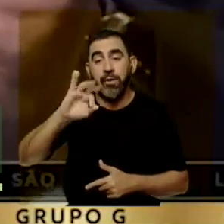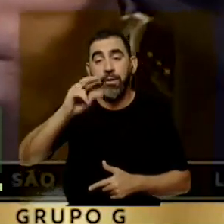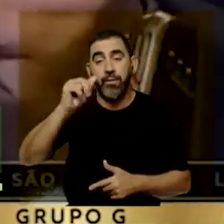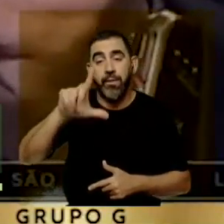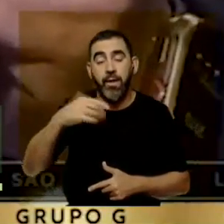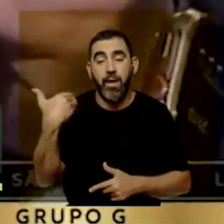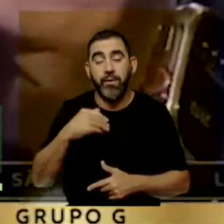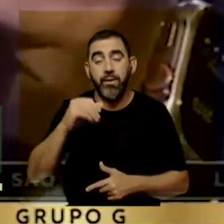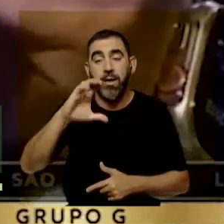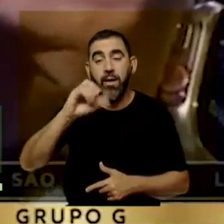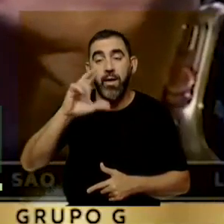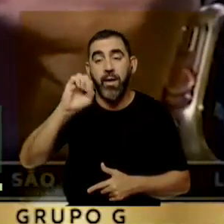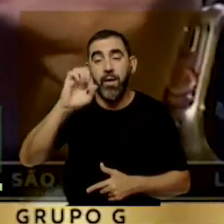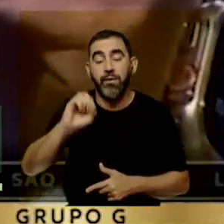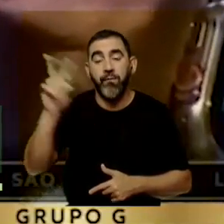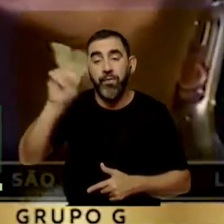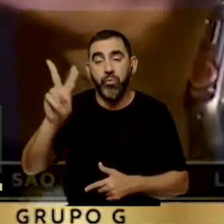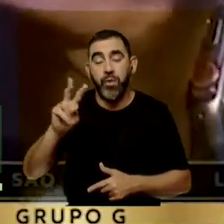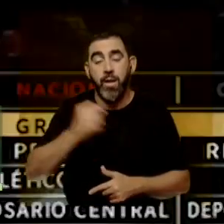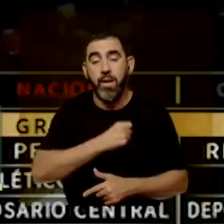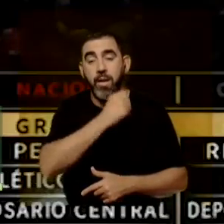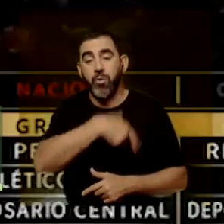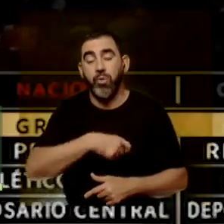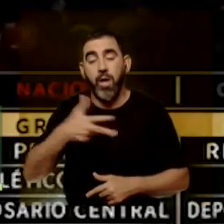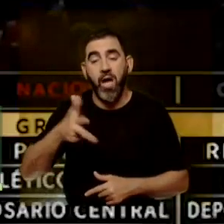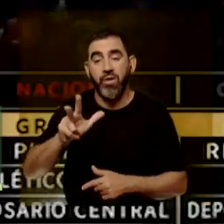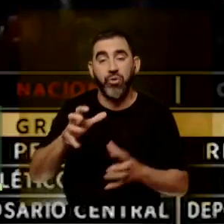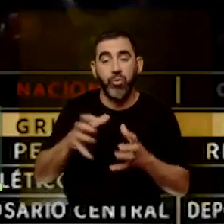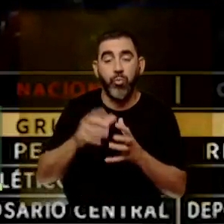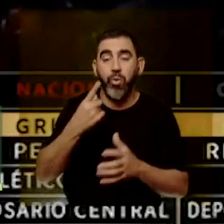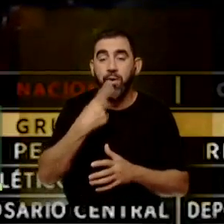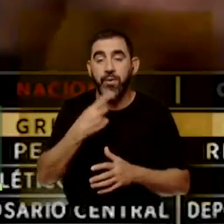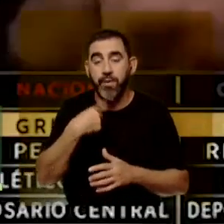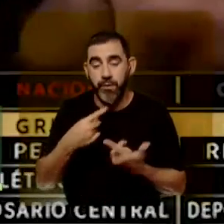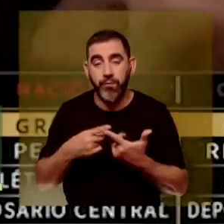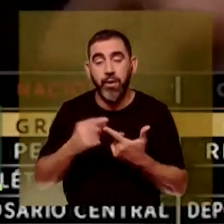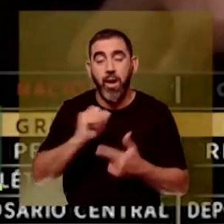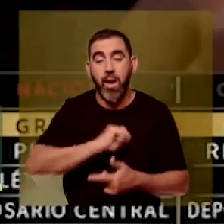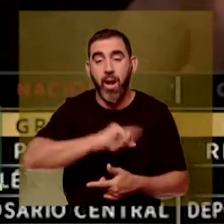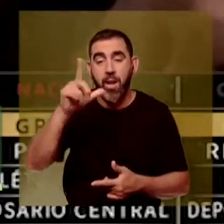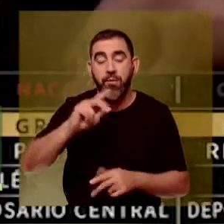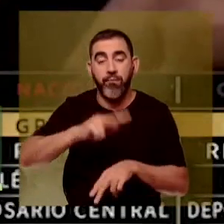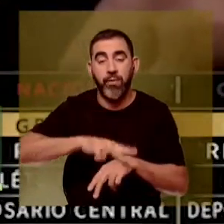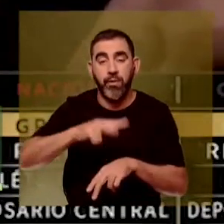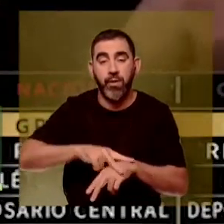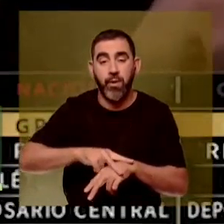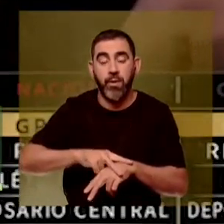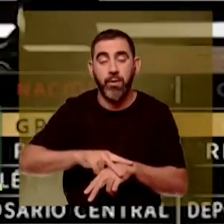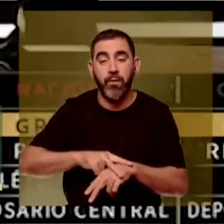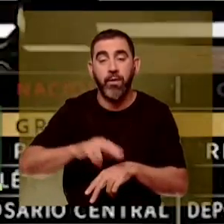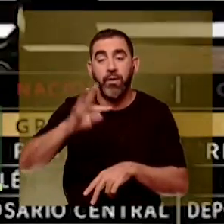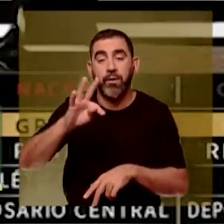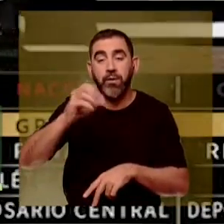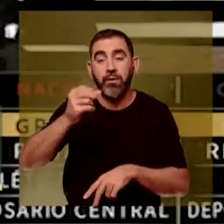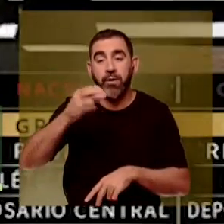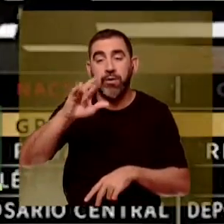y Caracas de Venezuela. Nacional integra el grupo H junto a River Plate de Argentina, Libertad de Paraguay y el Deportivo